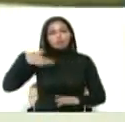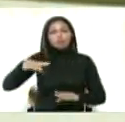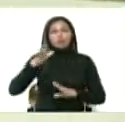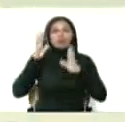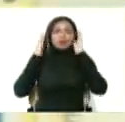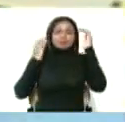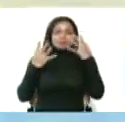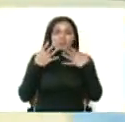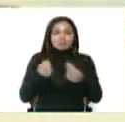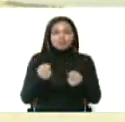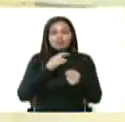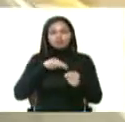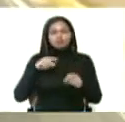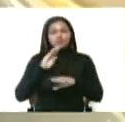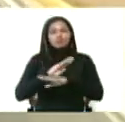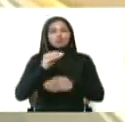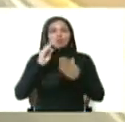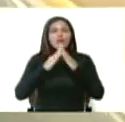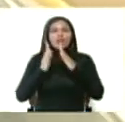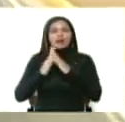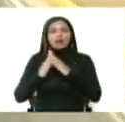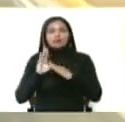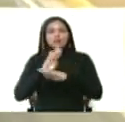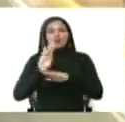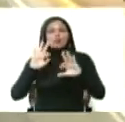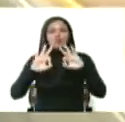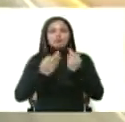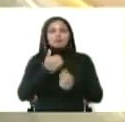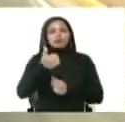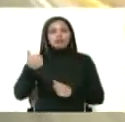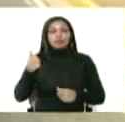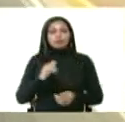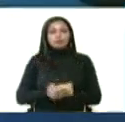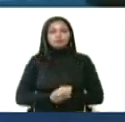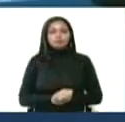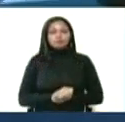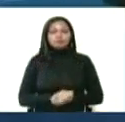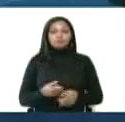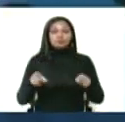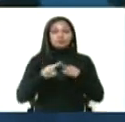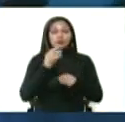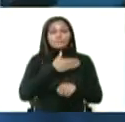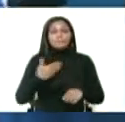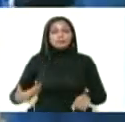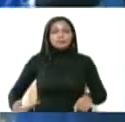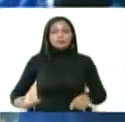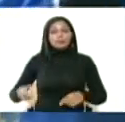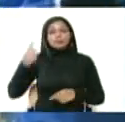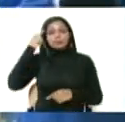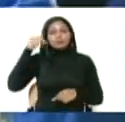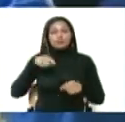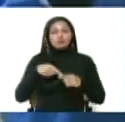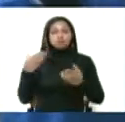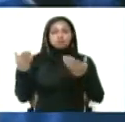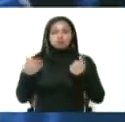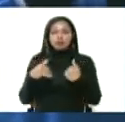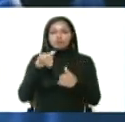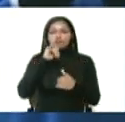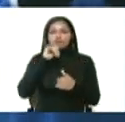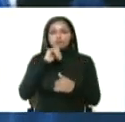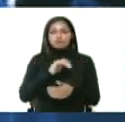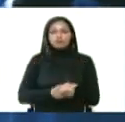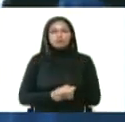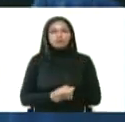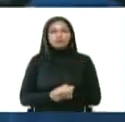pueblo entienda de que cuidándonos cuidamos a la familia, cuidamos a cada una de las personas. Igualmente, presidente, agradecerle. El día de hoy nos está llegando una muy